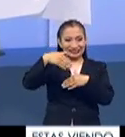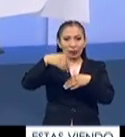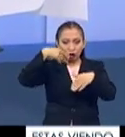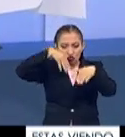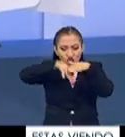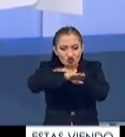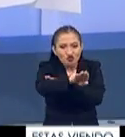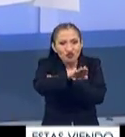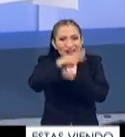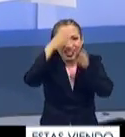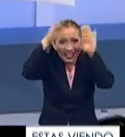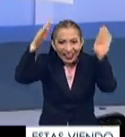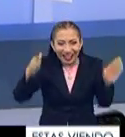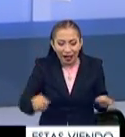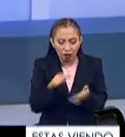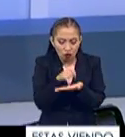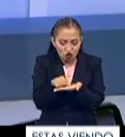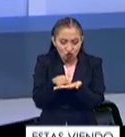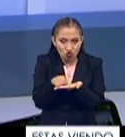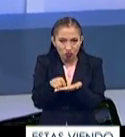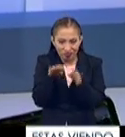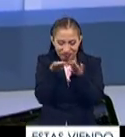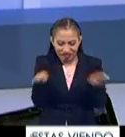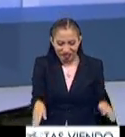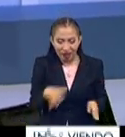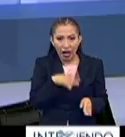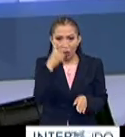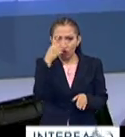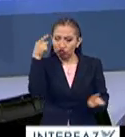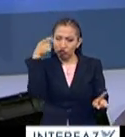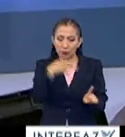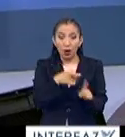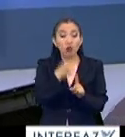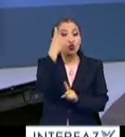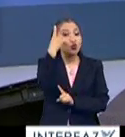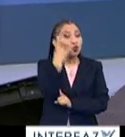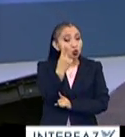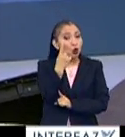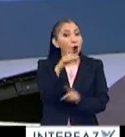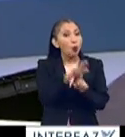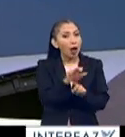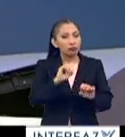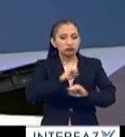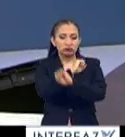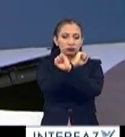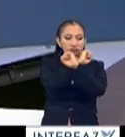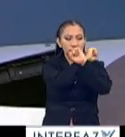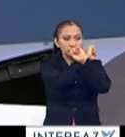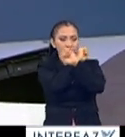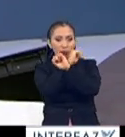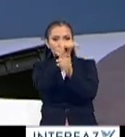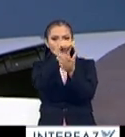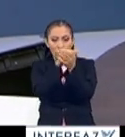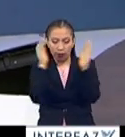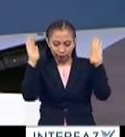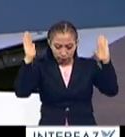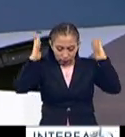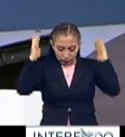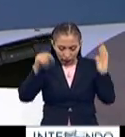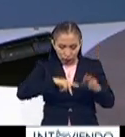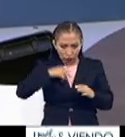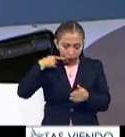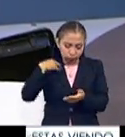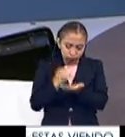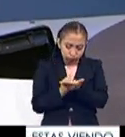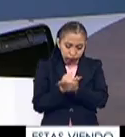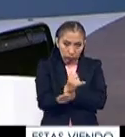donde se va a depositar donde van a emitir el sufragio, que tiene dos propósitos. Uno de ellos es blindar el espacio para que emitas